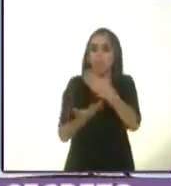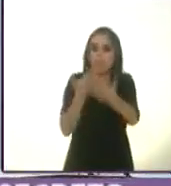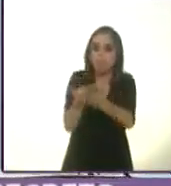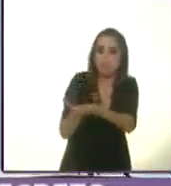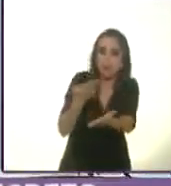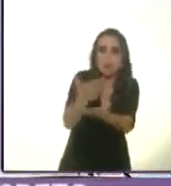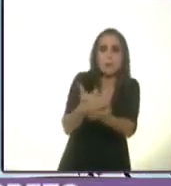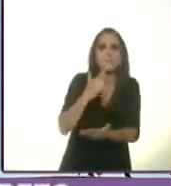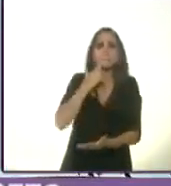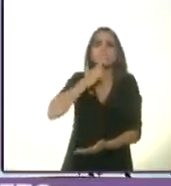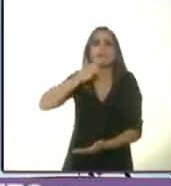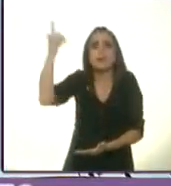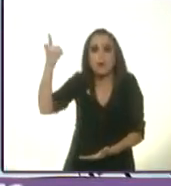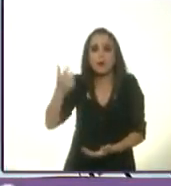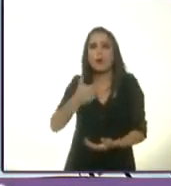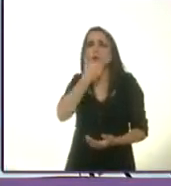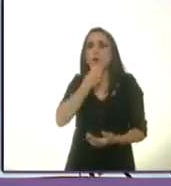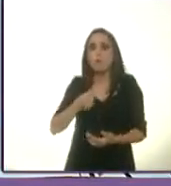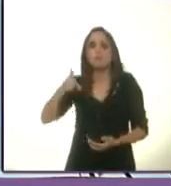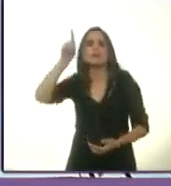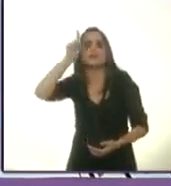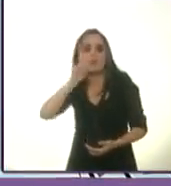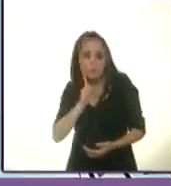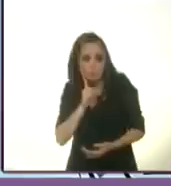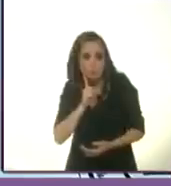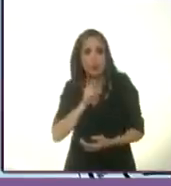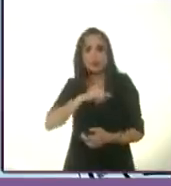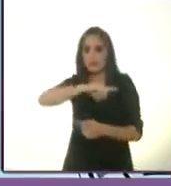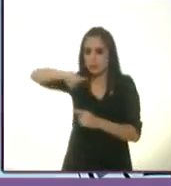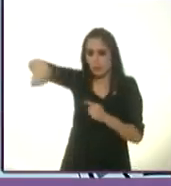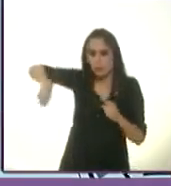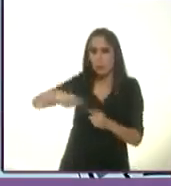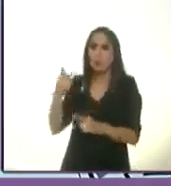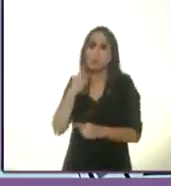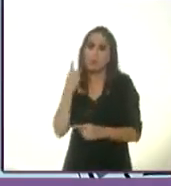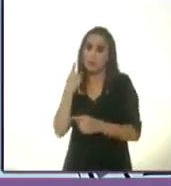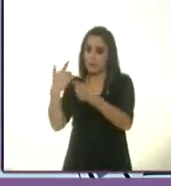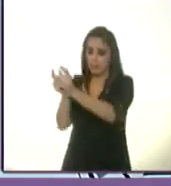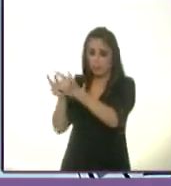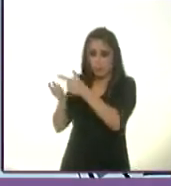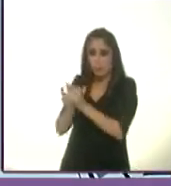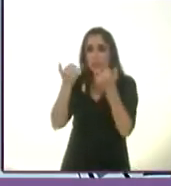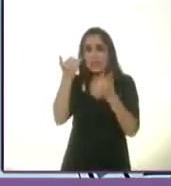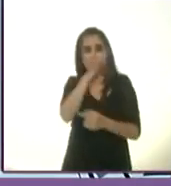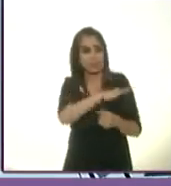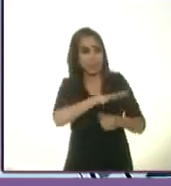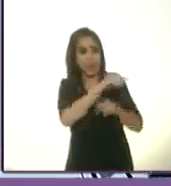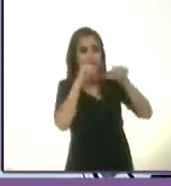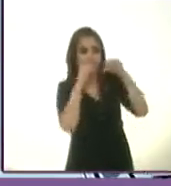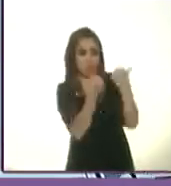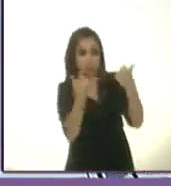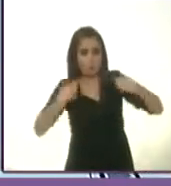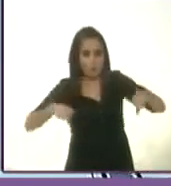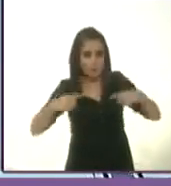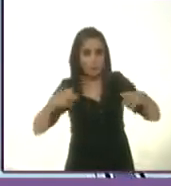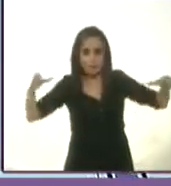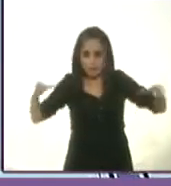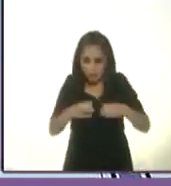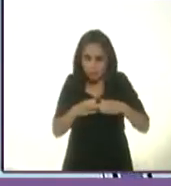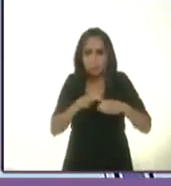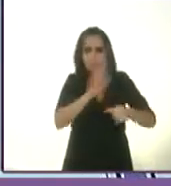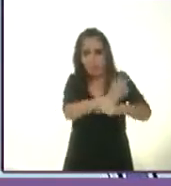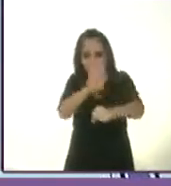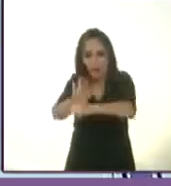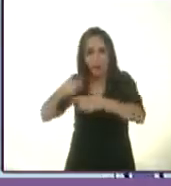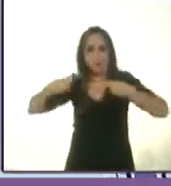los mejores hombres y las mejores mujeres de todas estas fuerzas políticas y de la sociedad civil en favor de la ciudadanía pero